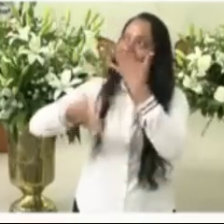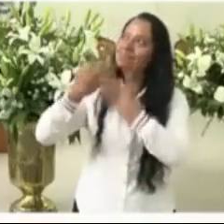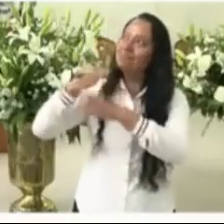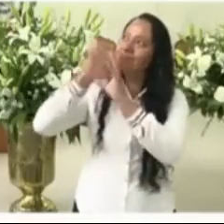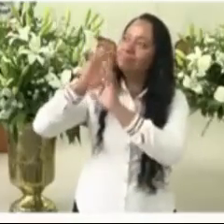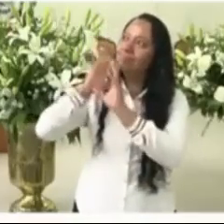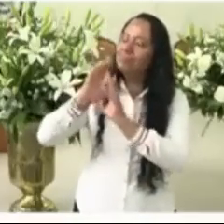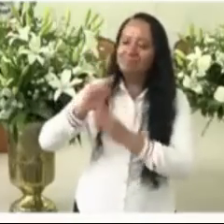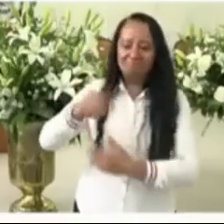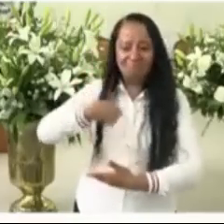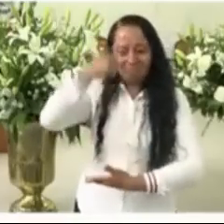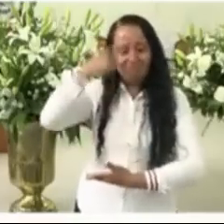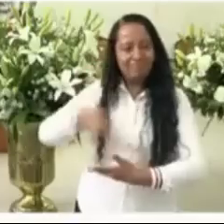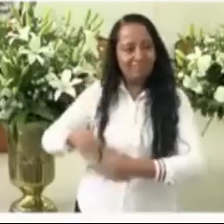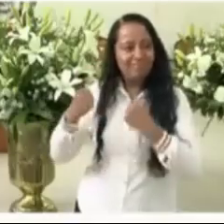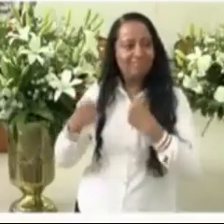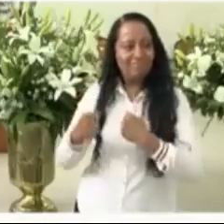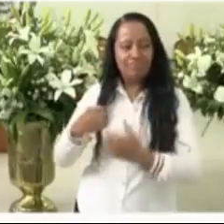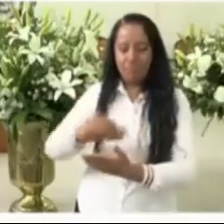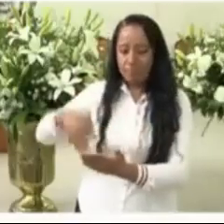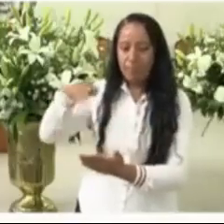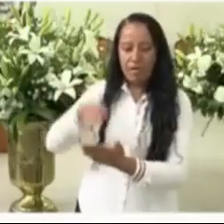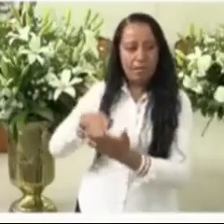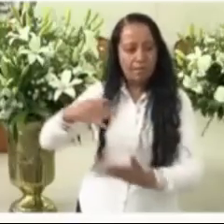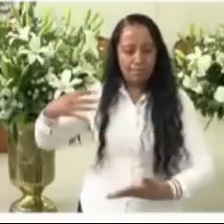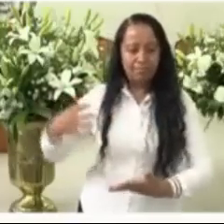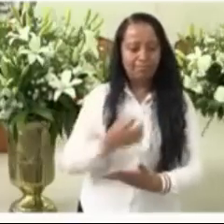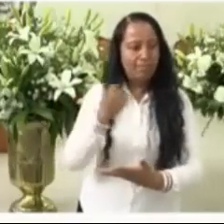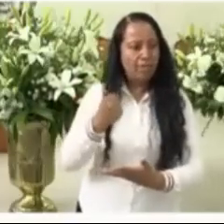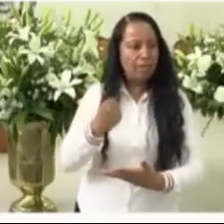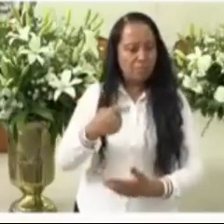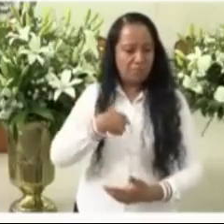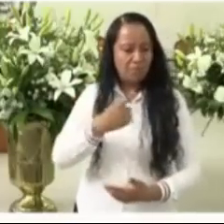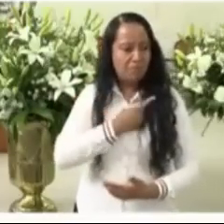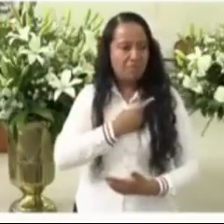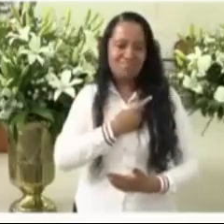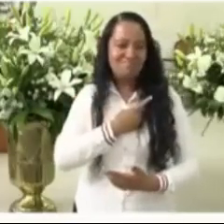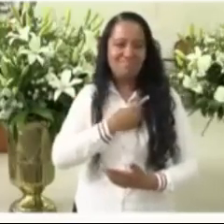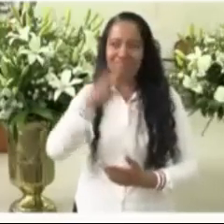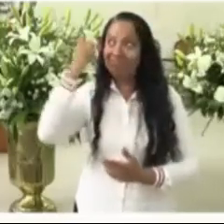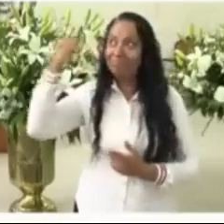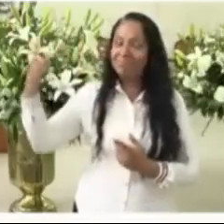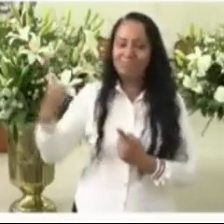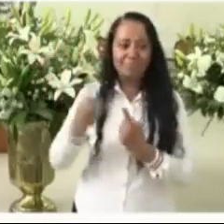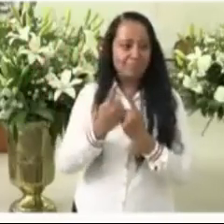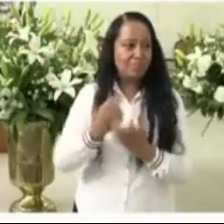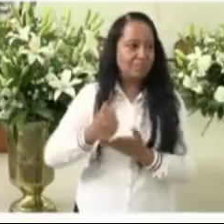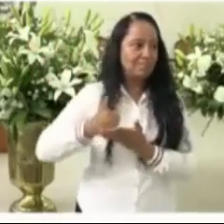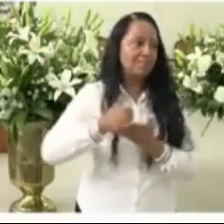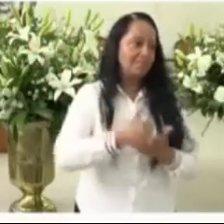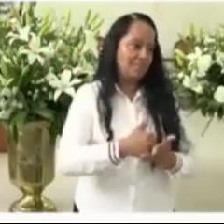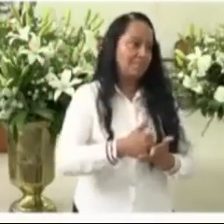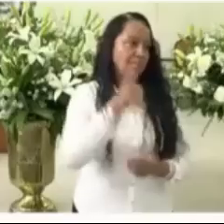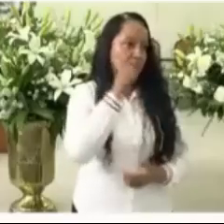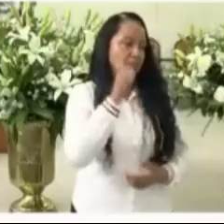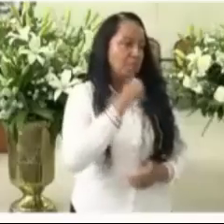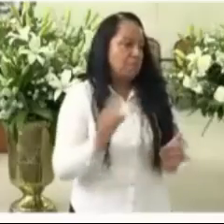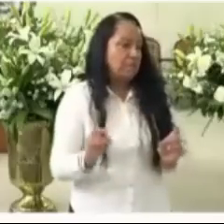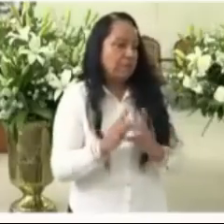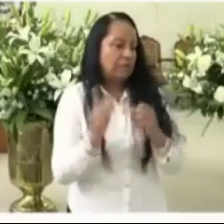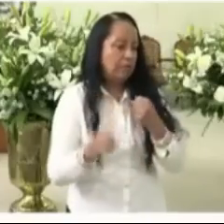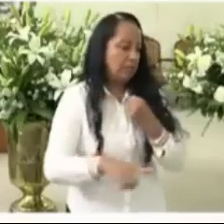Dice este canto, muchas veces he pensado, ¿por qué vienen aflicciones, tristezas, dolor, pruebas,